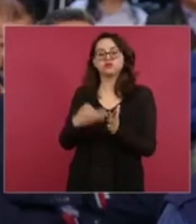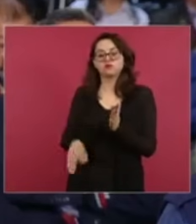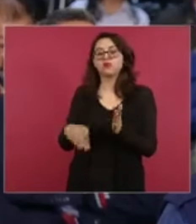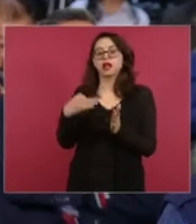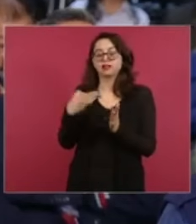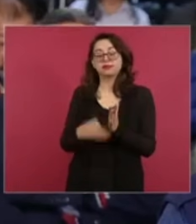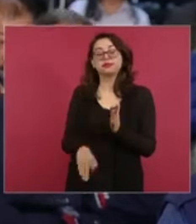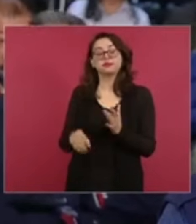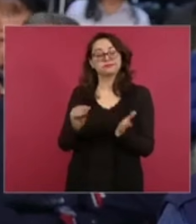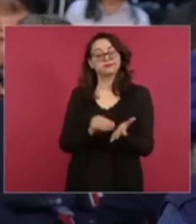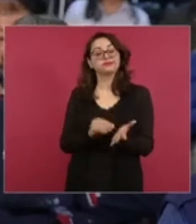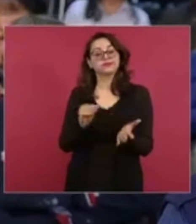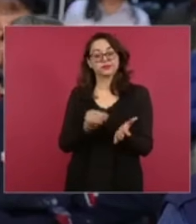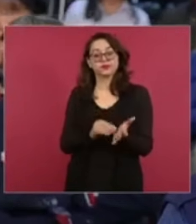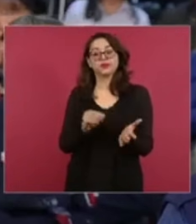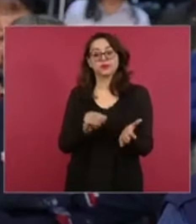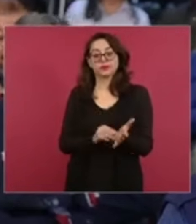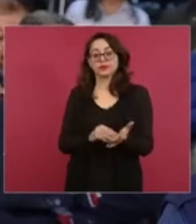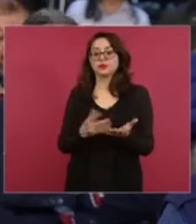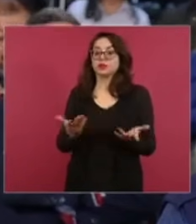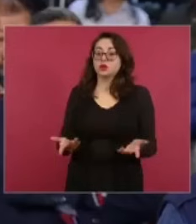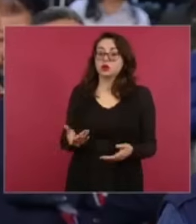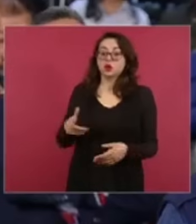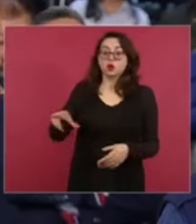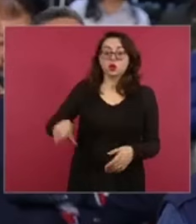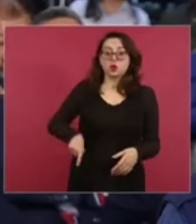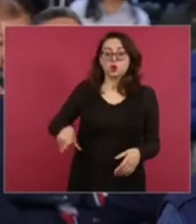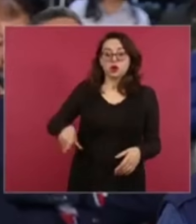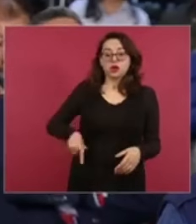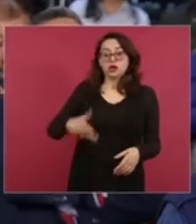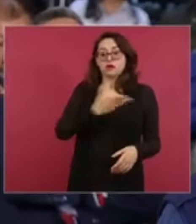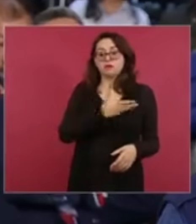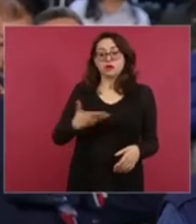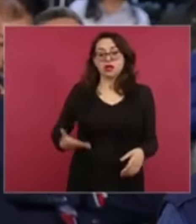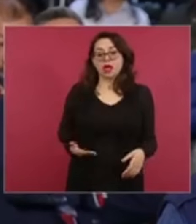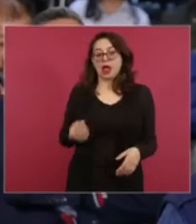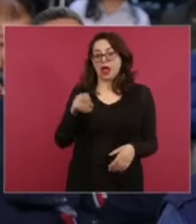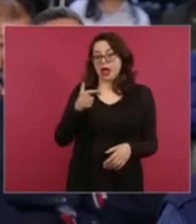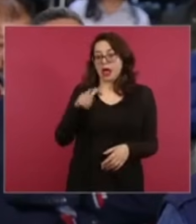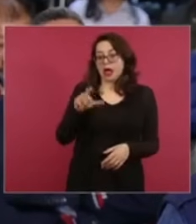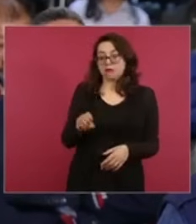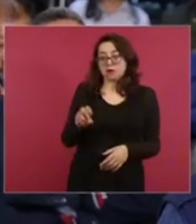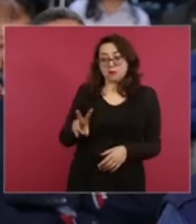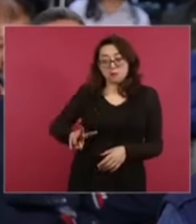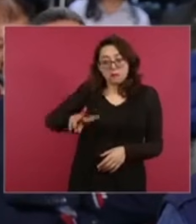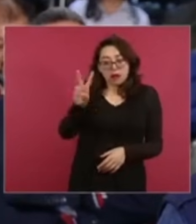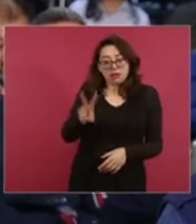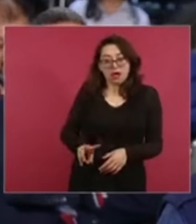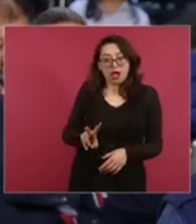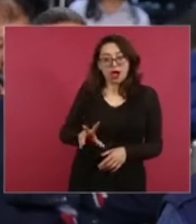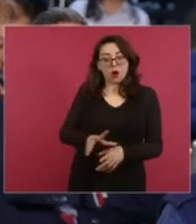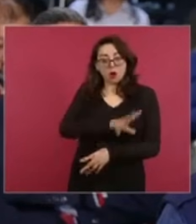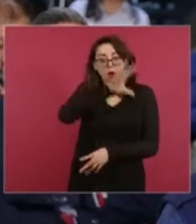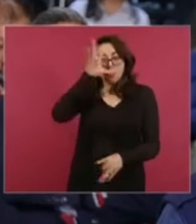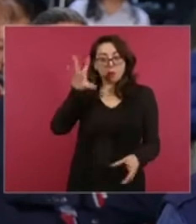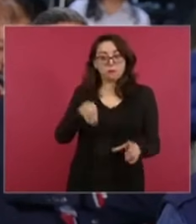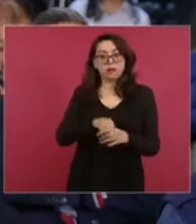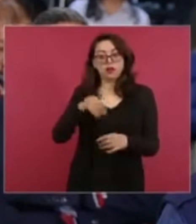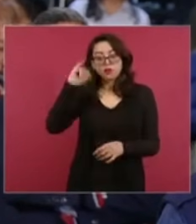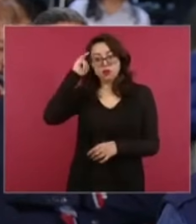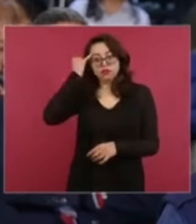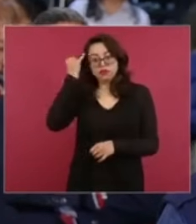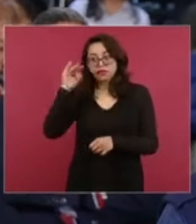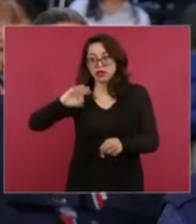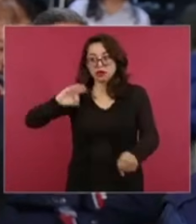hablan de que el gobierno de López Obrador no terminó de darle plena eh plenos derechos a los pueblos